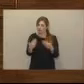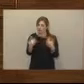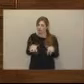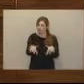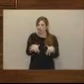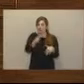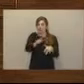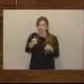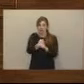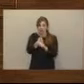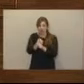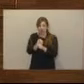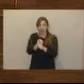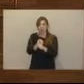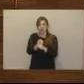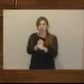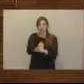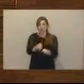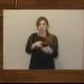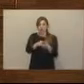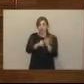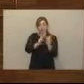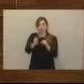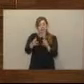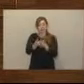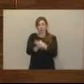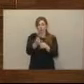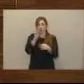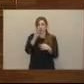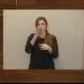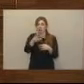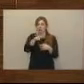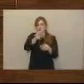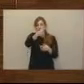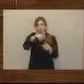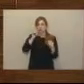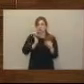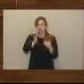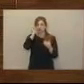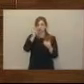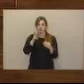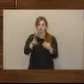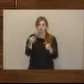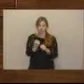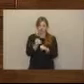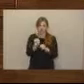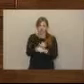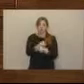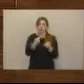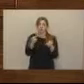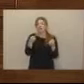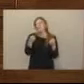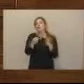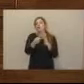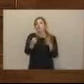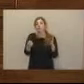son ustedes los únicos responsables de la reforma laboral, de la destrucción de empleos y de derechos laborales, de la eliminación de la negociación